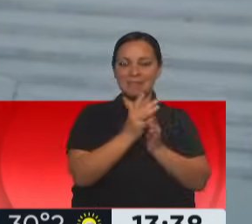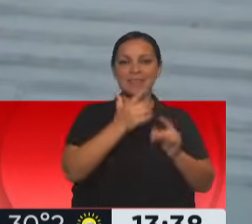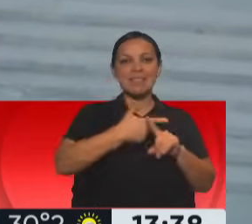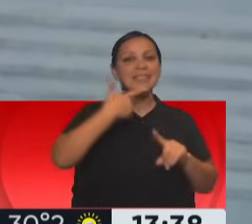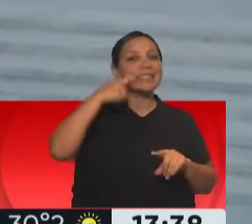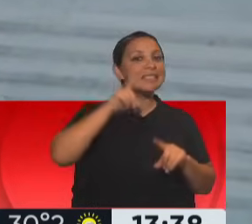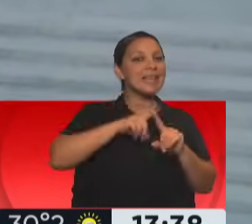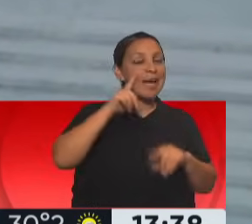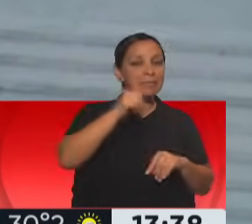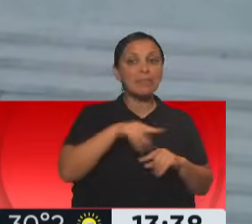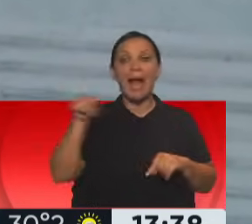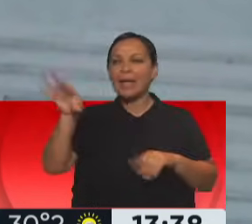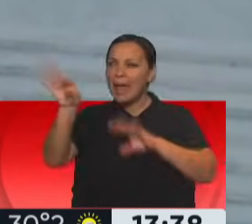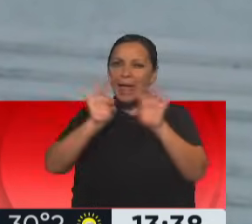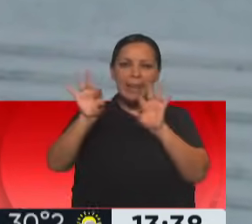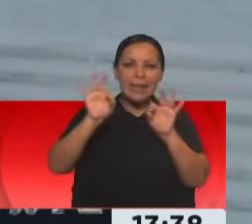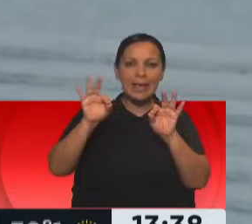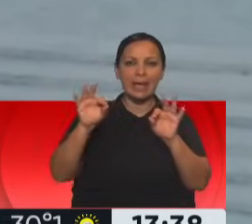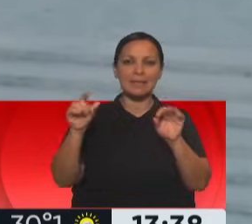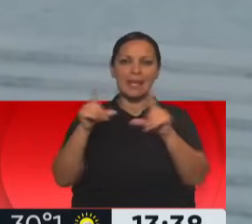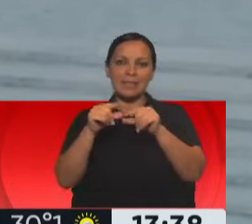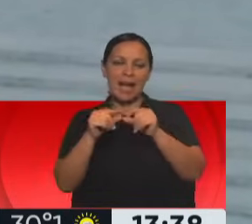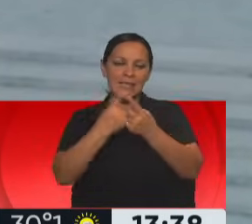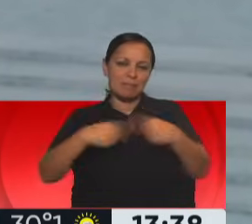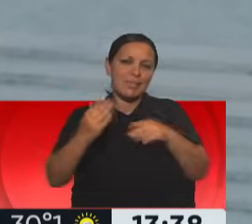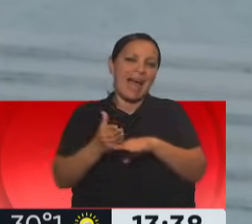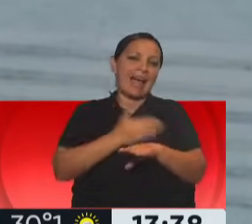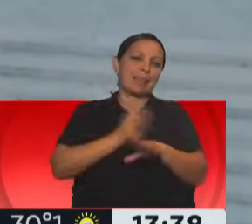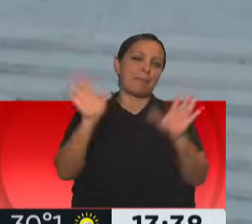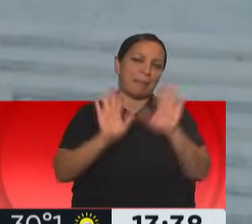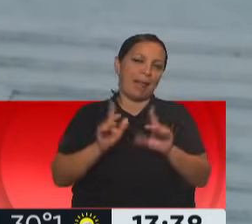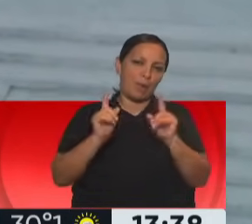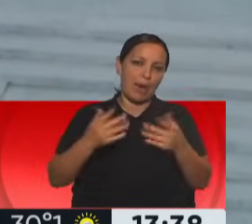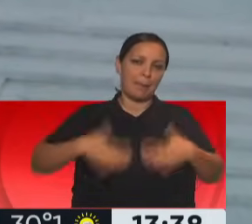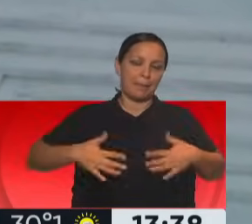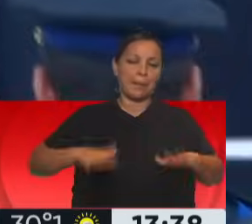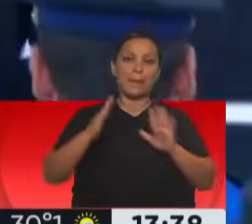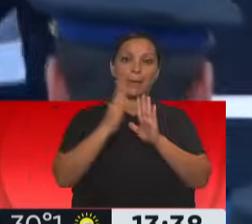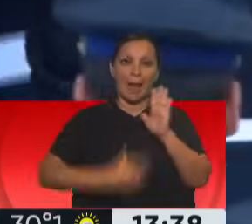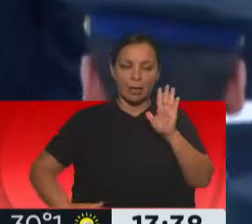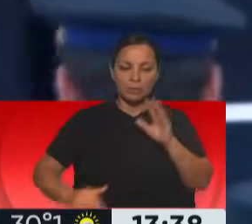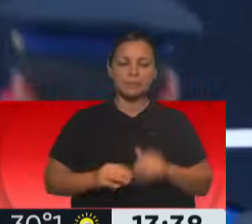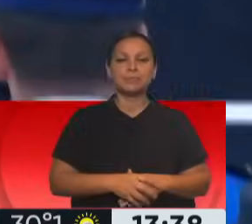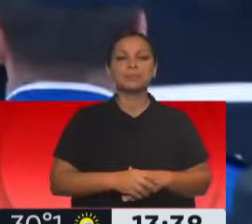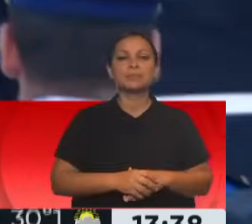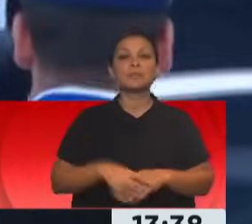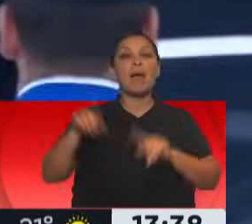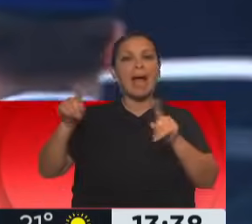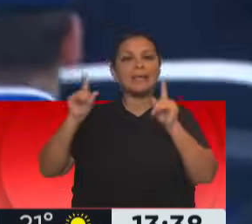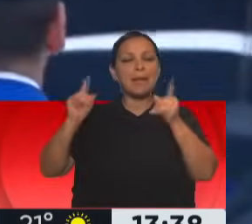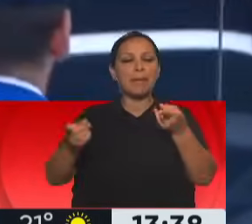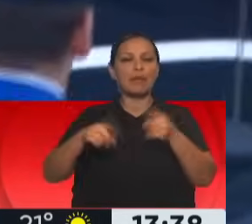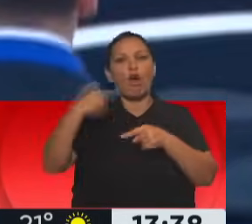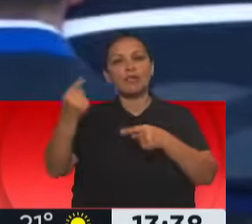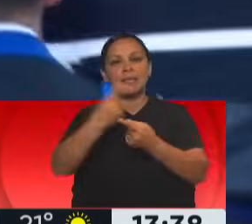sotana blanca, entre varias tallas, imagínense, ya preparadas previamente, y allí también se le ponen el resto de